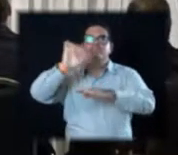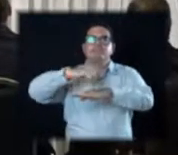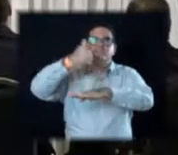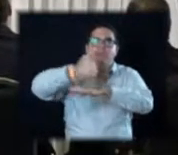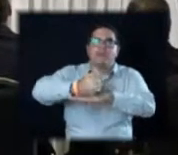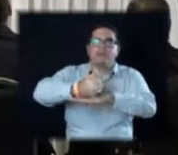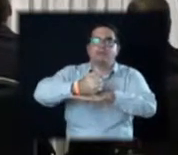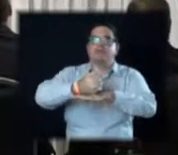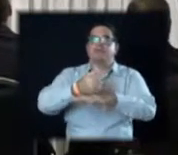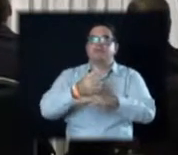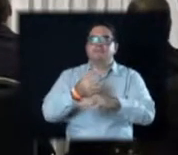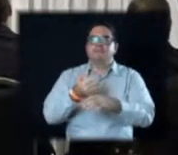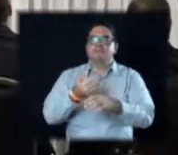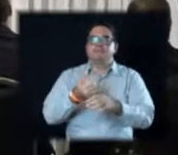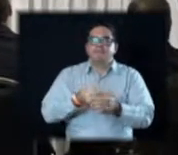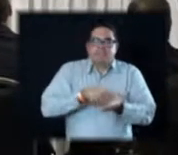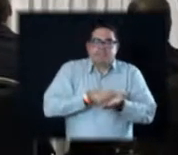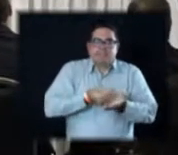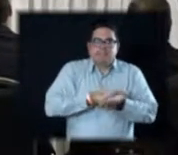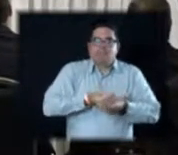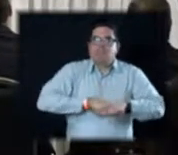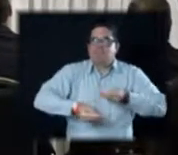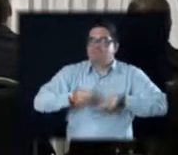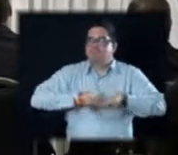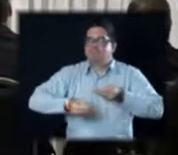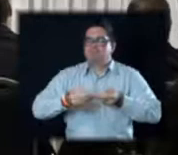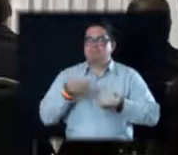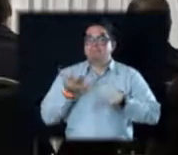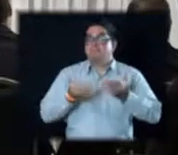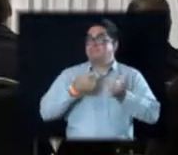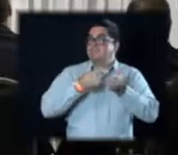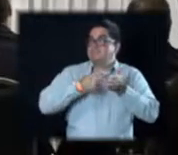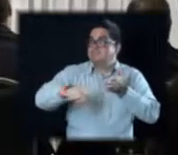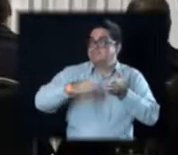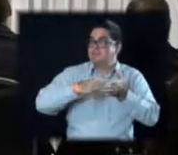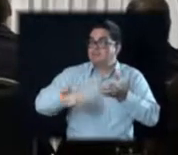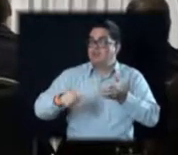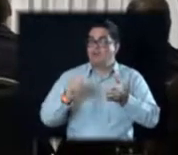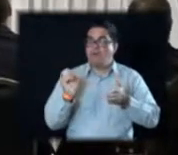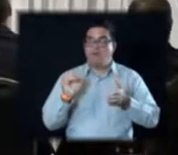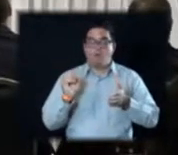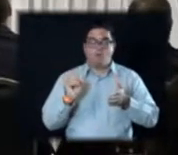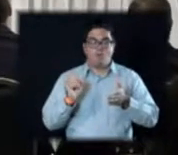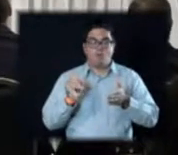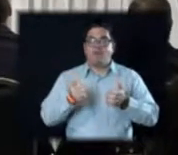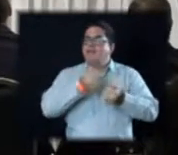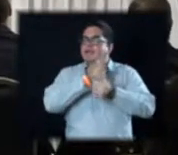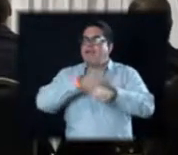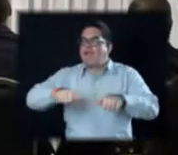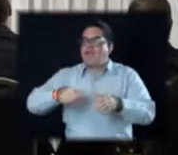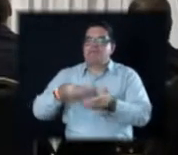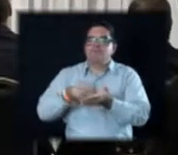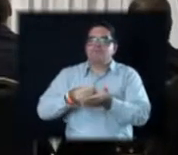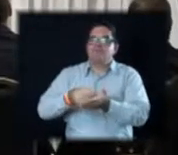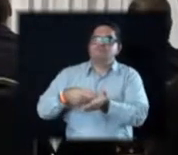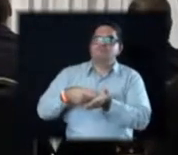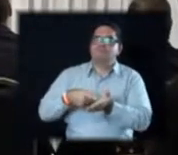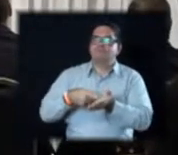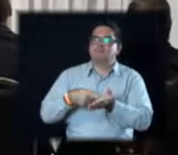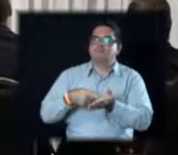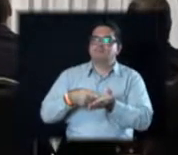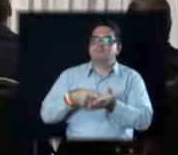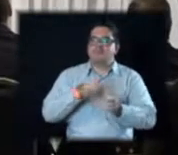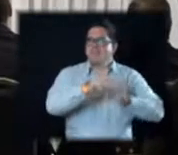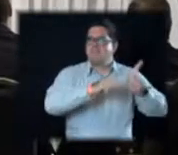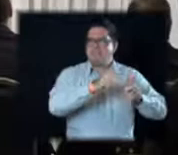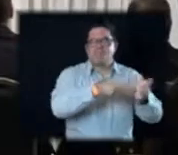agencia creada o un ingreso creado por el gobierno con impuestos o con otro tipo de cuota que está impuesta